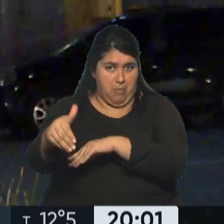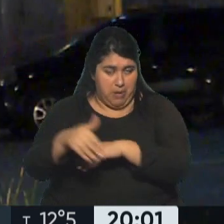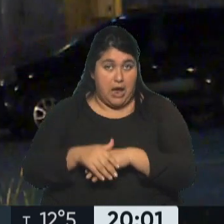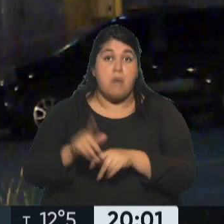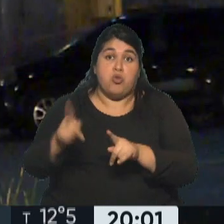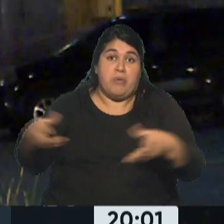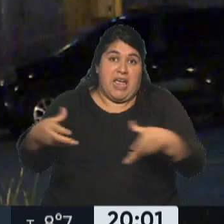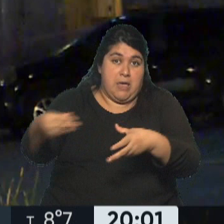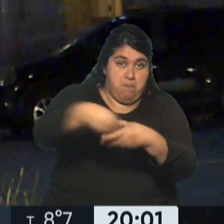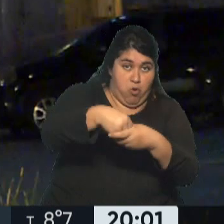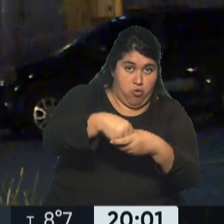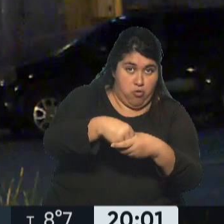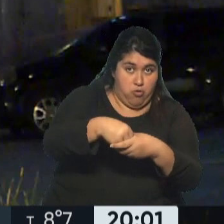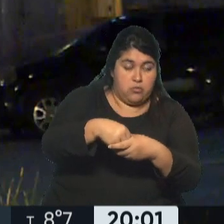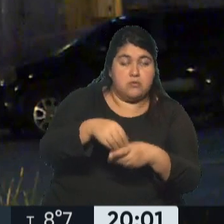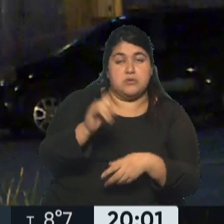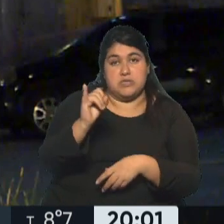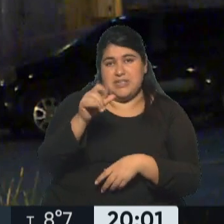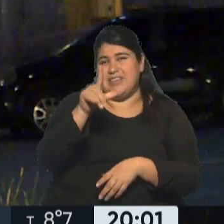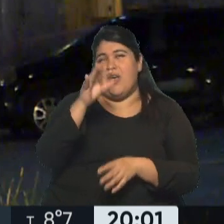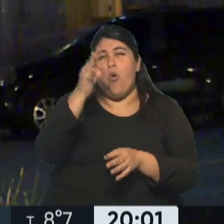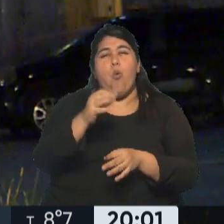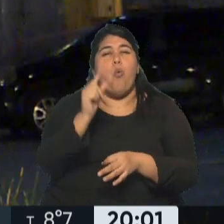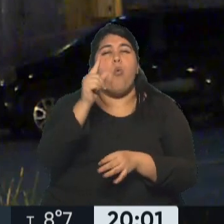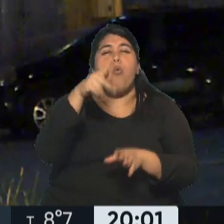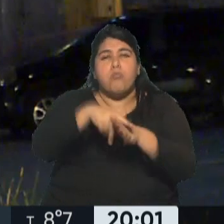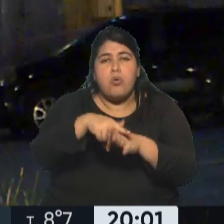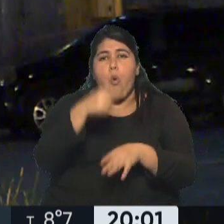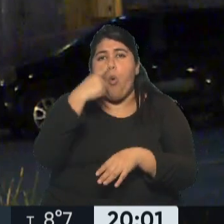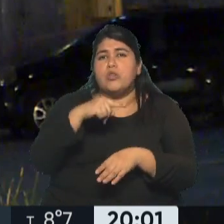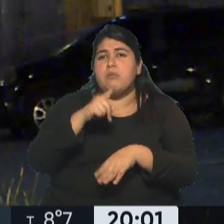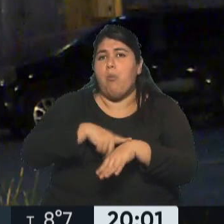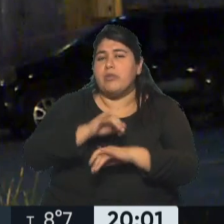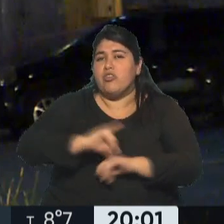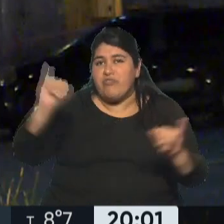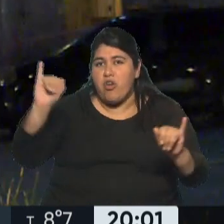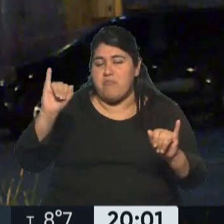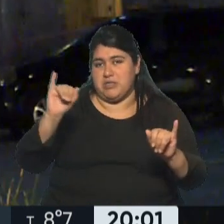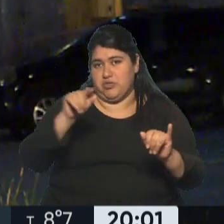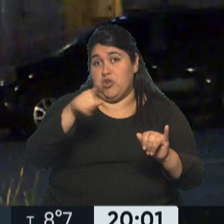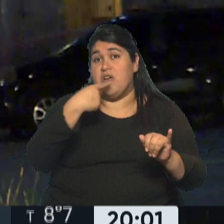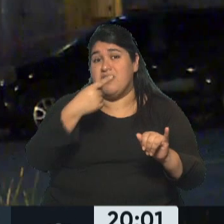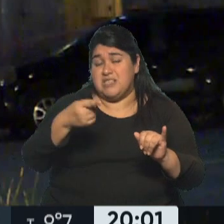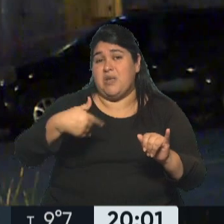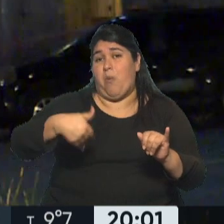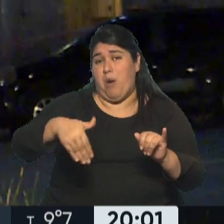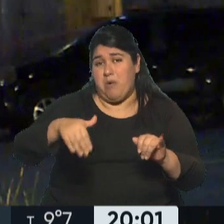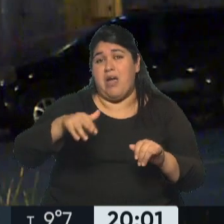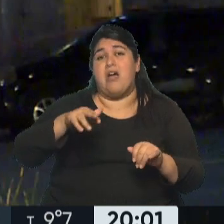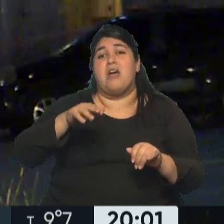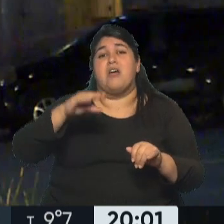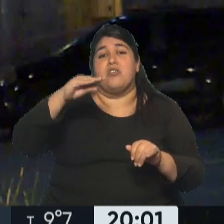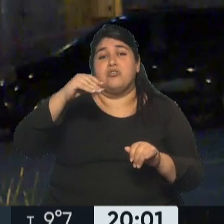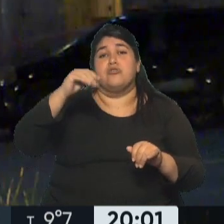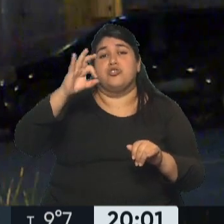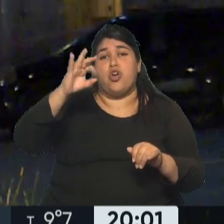¿no? Sí, Silvia, y te interrumpo con un dato de último momento. Se habla de la renuncia de Sergio